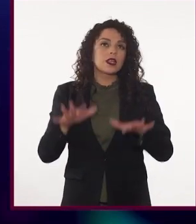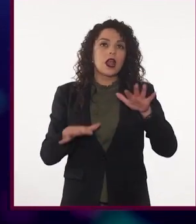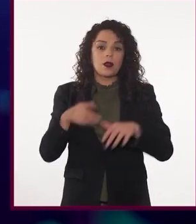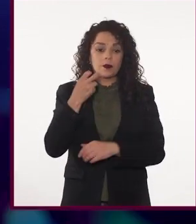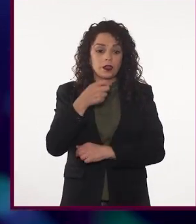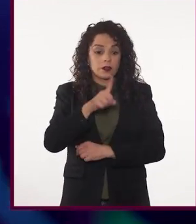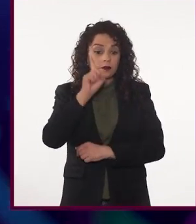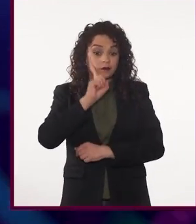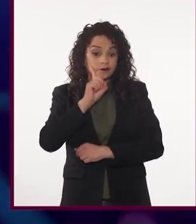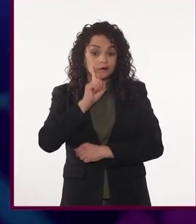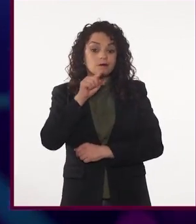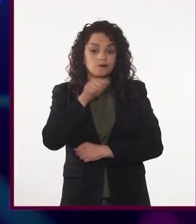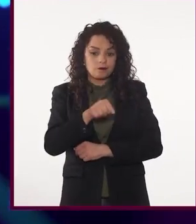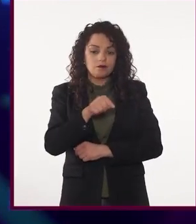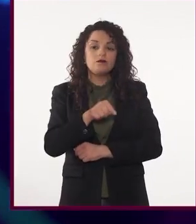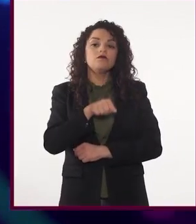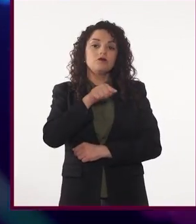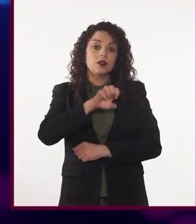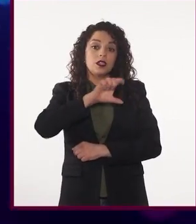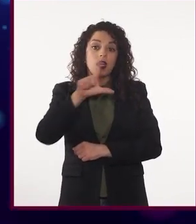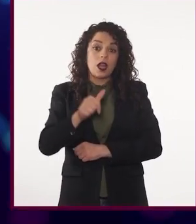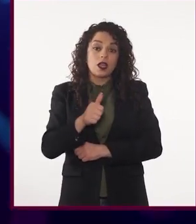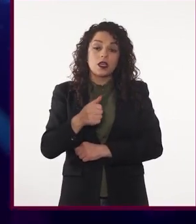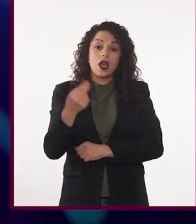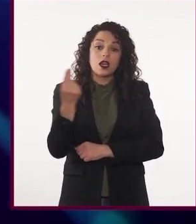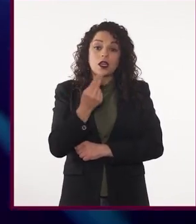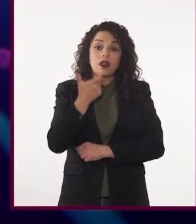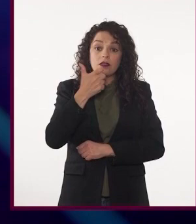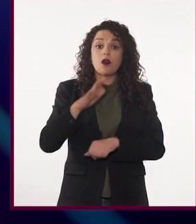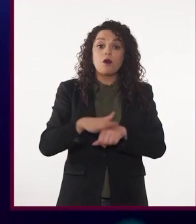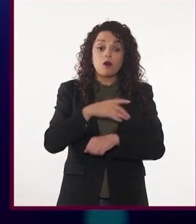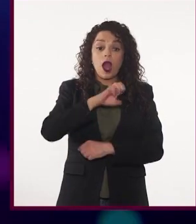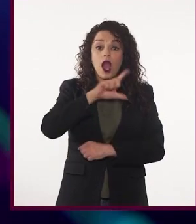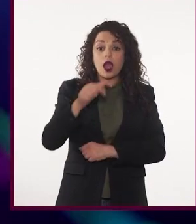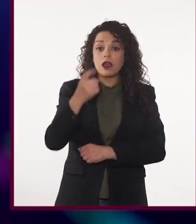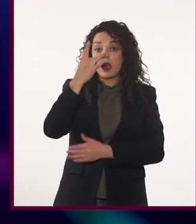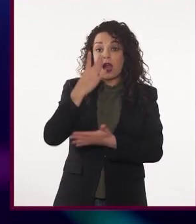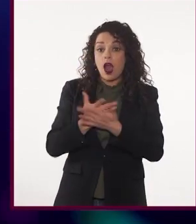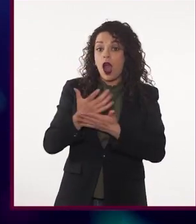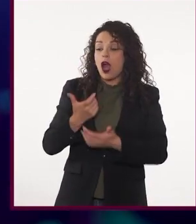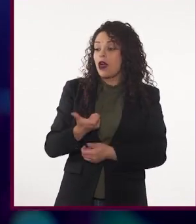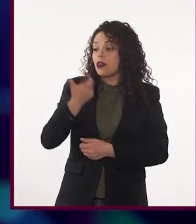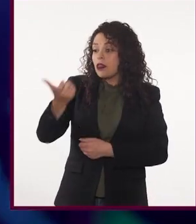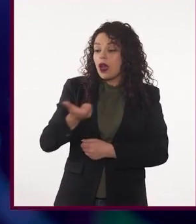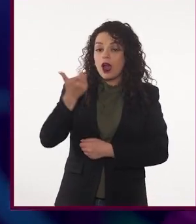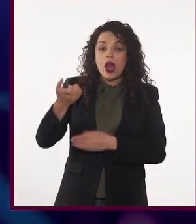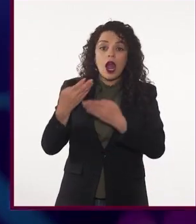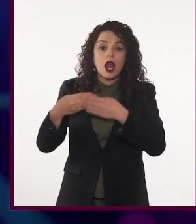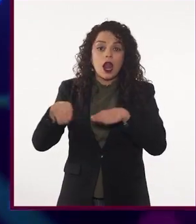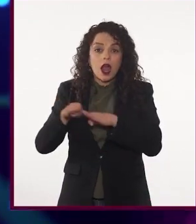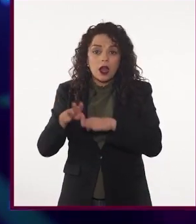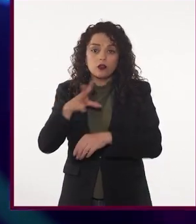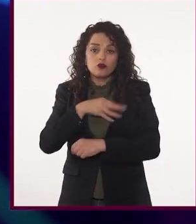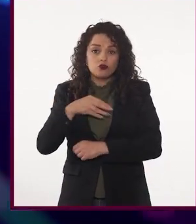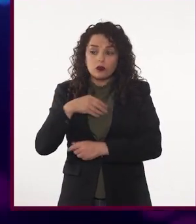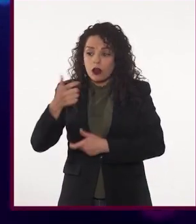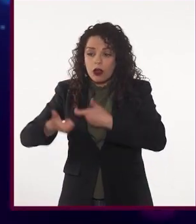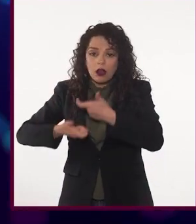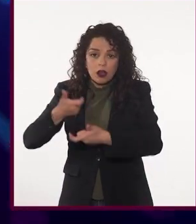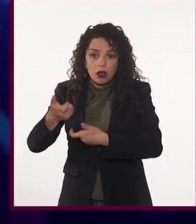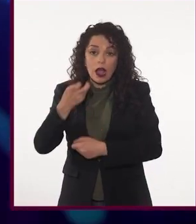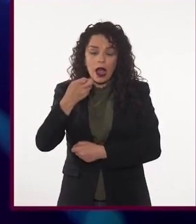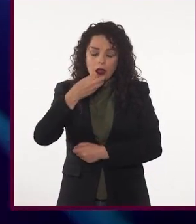son mujeres que son jefas de familia y que necesitan ese ingreso, y a veces sí se ven obligadas